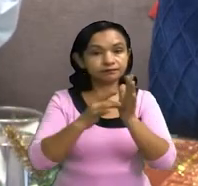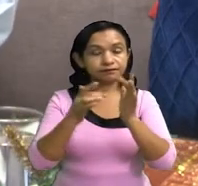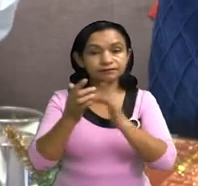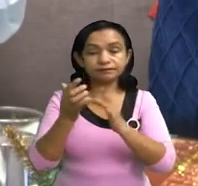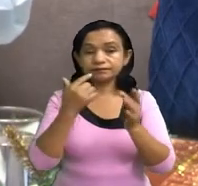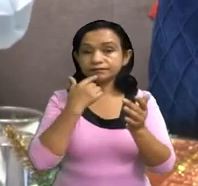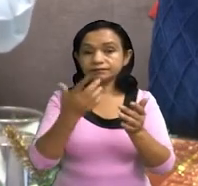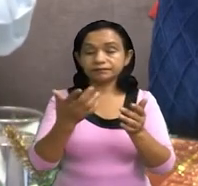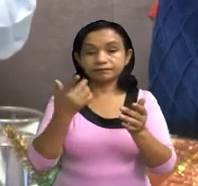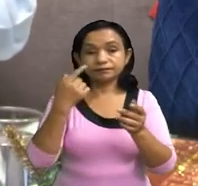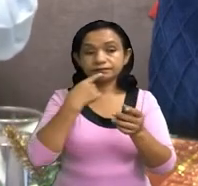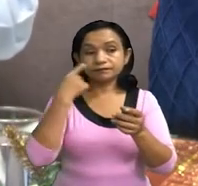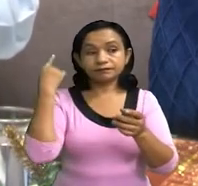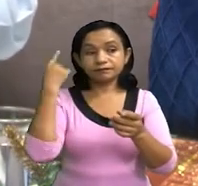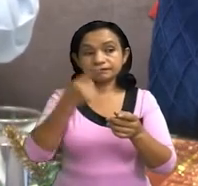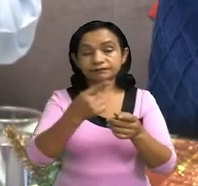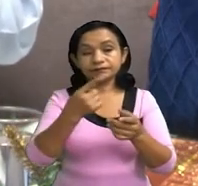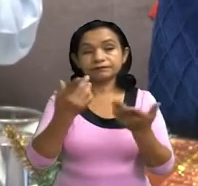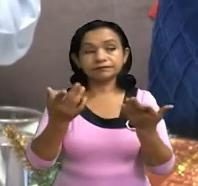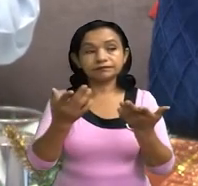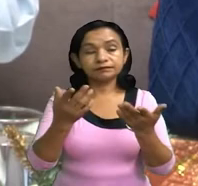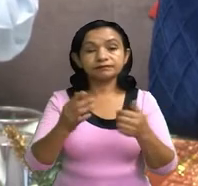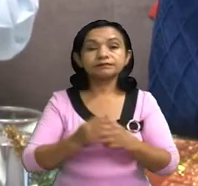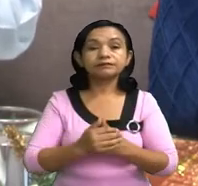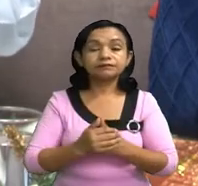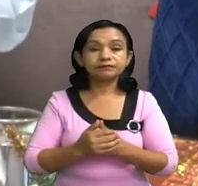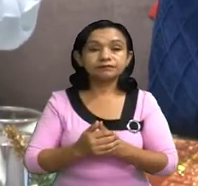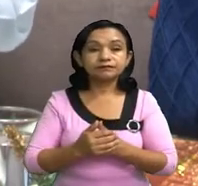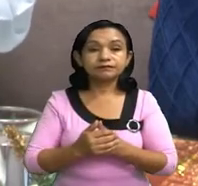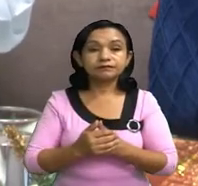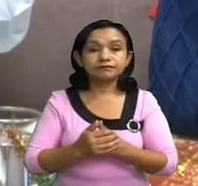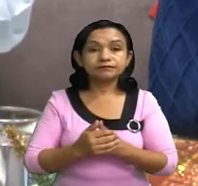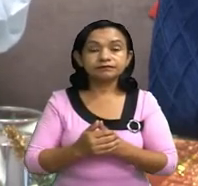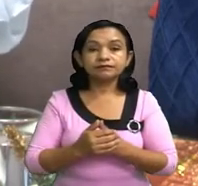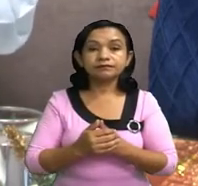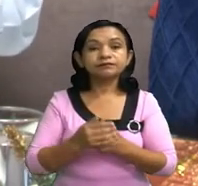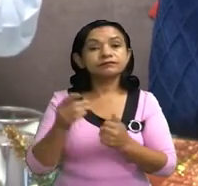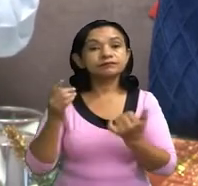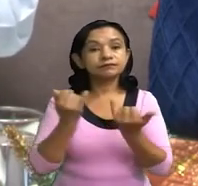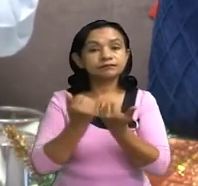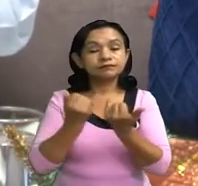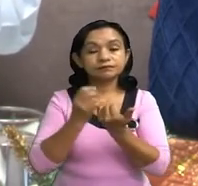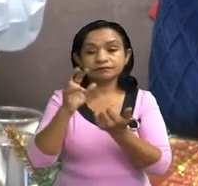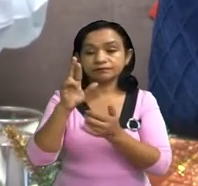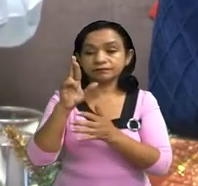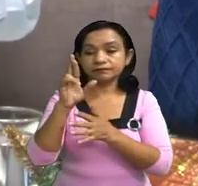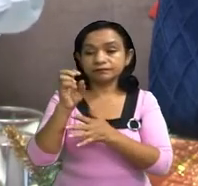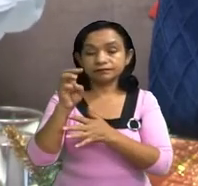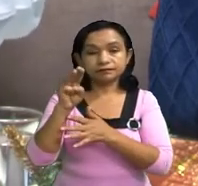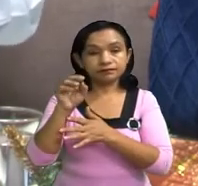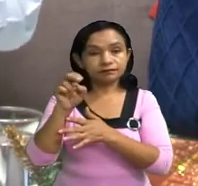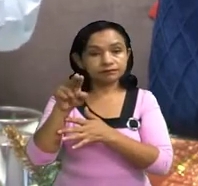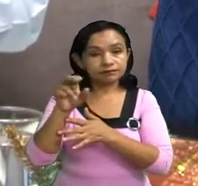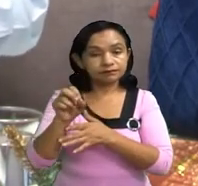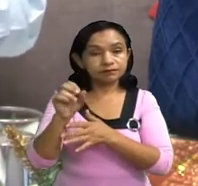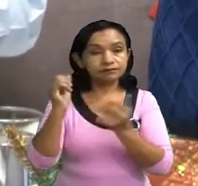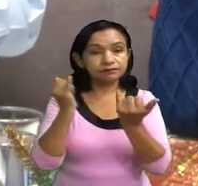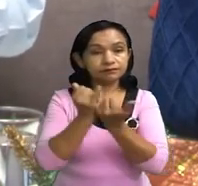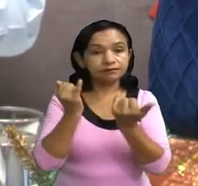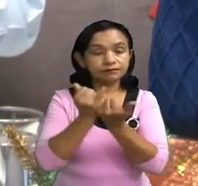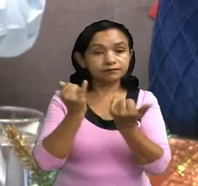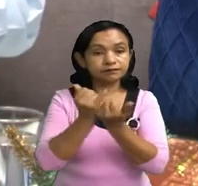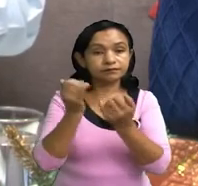Él vino a denunciar ese poder, el poder del Imperio Romano y esa iglesia que en